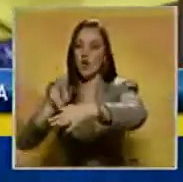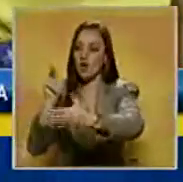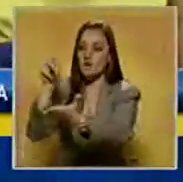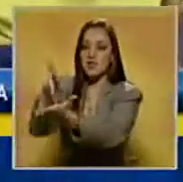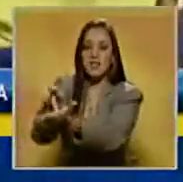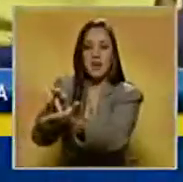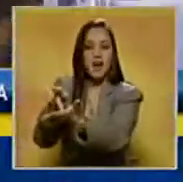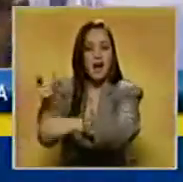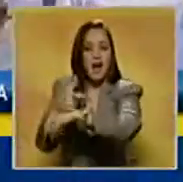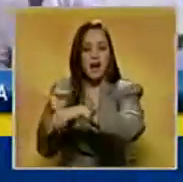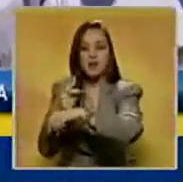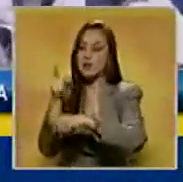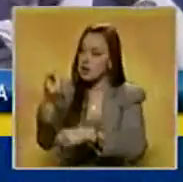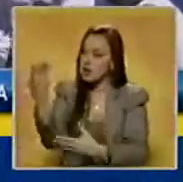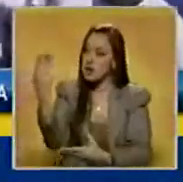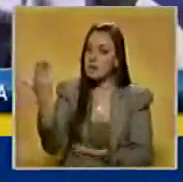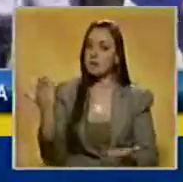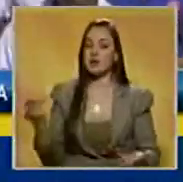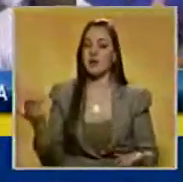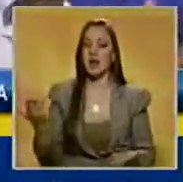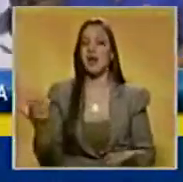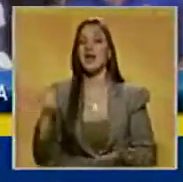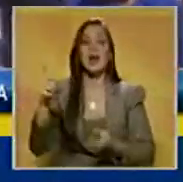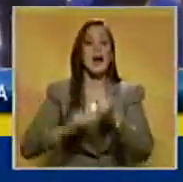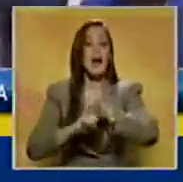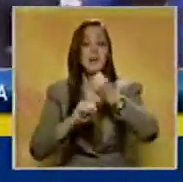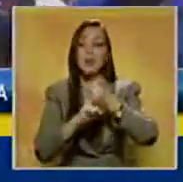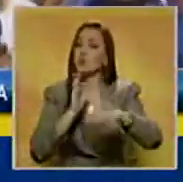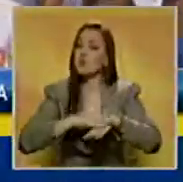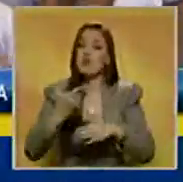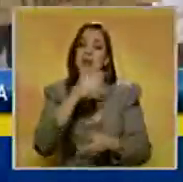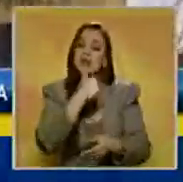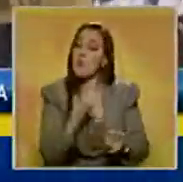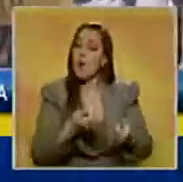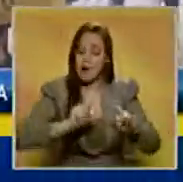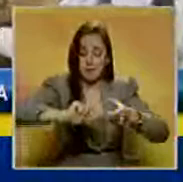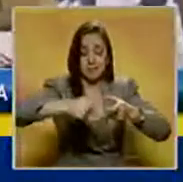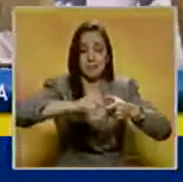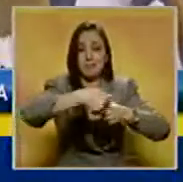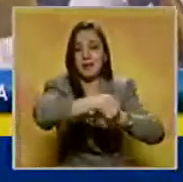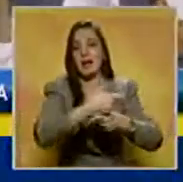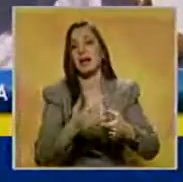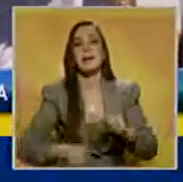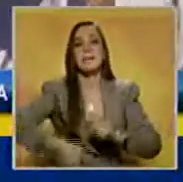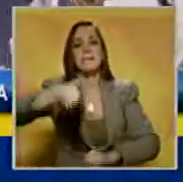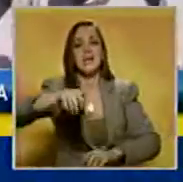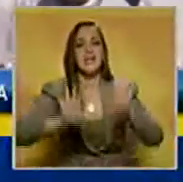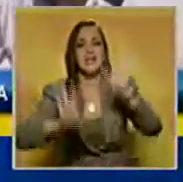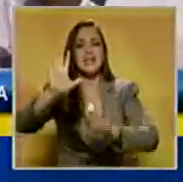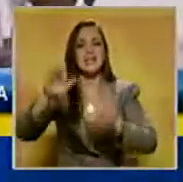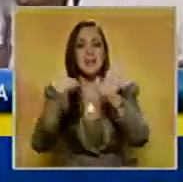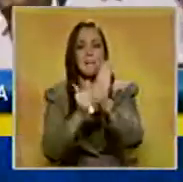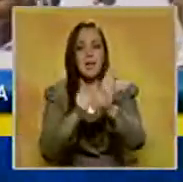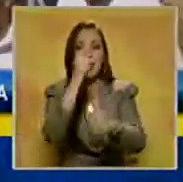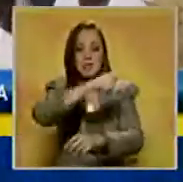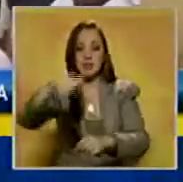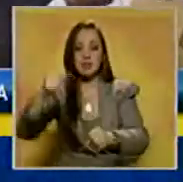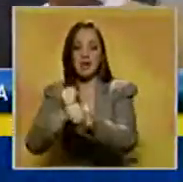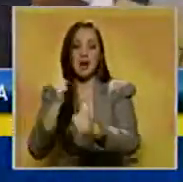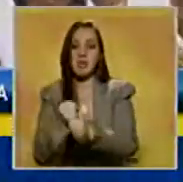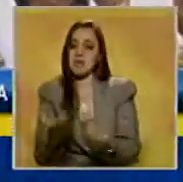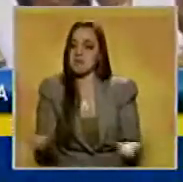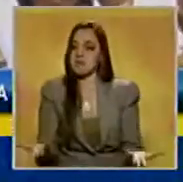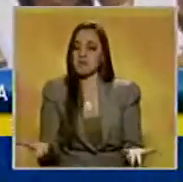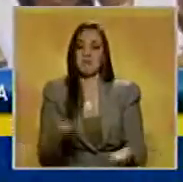exigirle a la autoridad regional, Luis Acuña, el apoyo ante la problemática que está afectando a más de 15.000 trabajadores, directos e